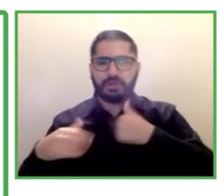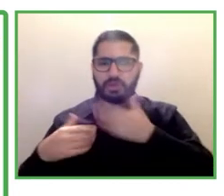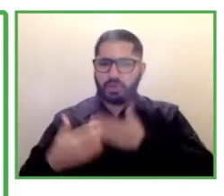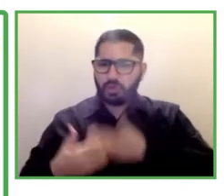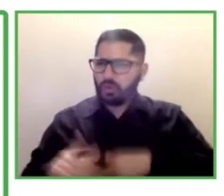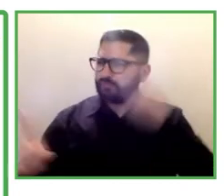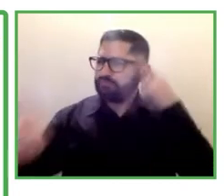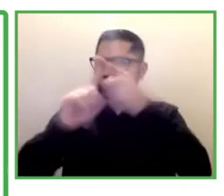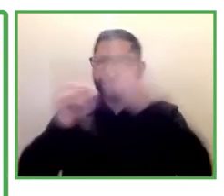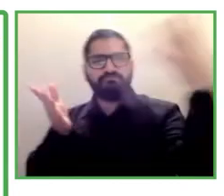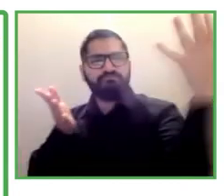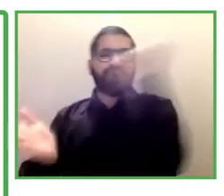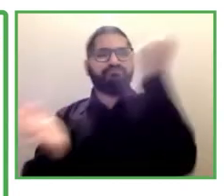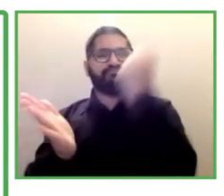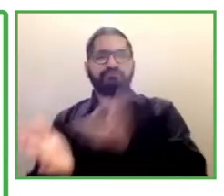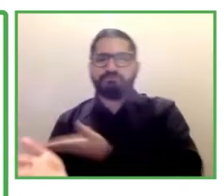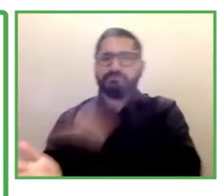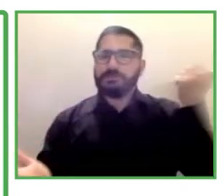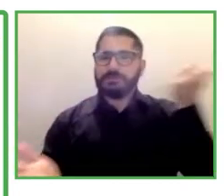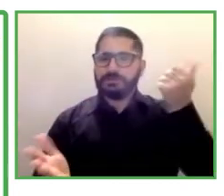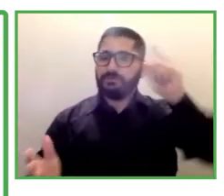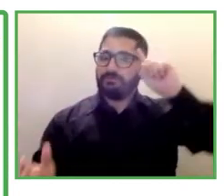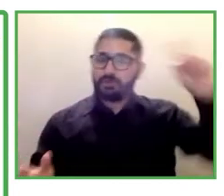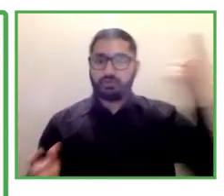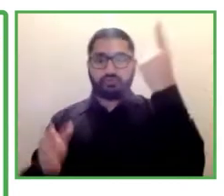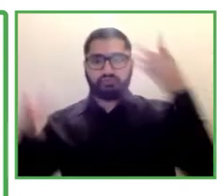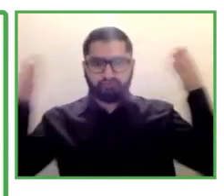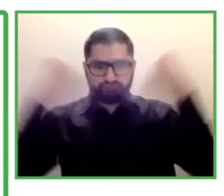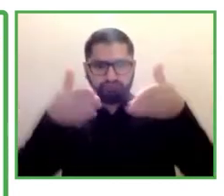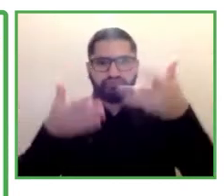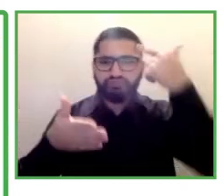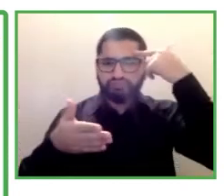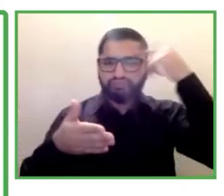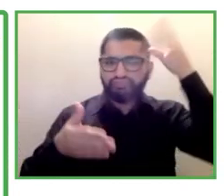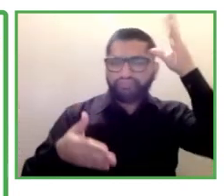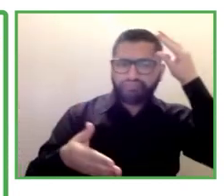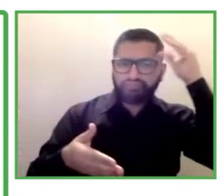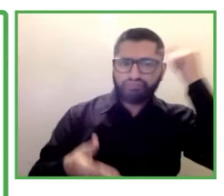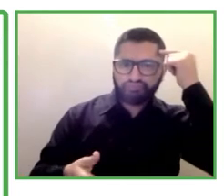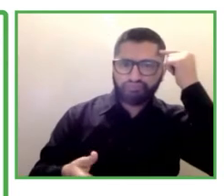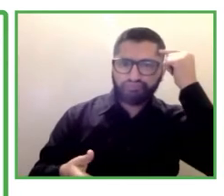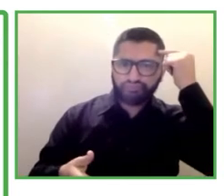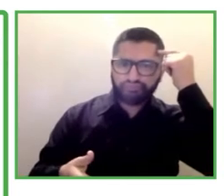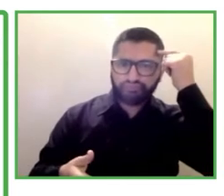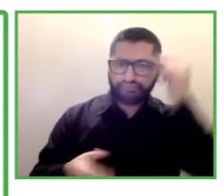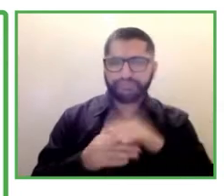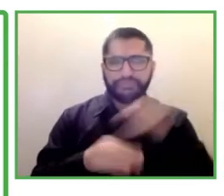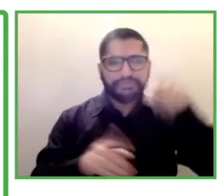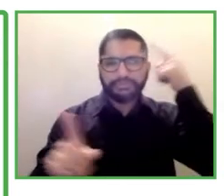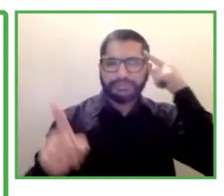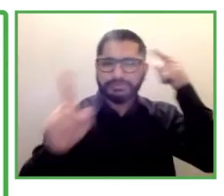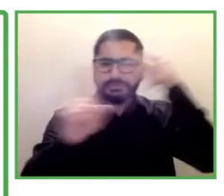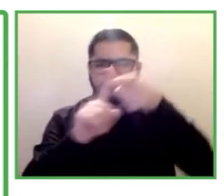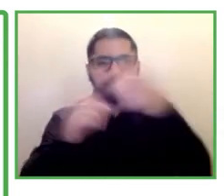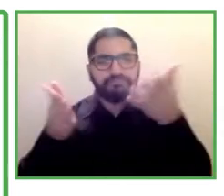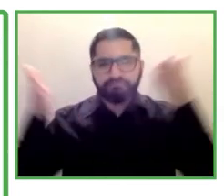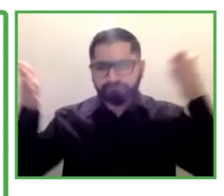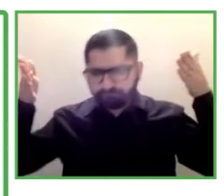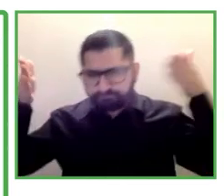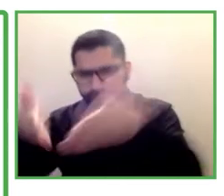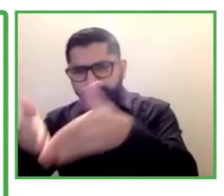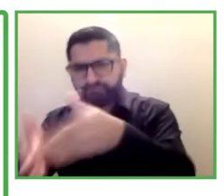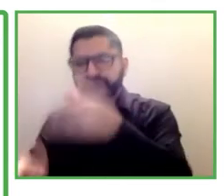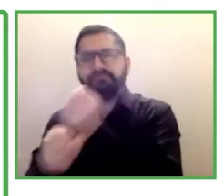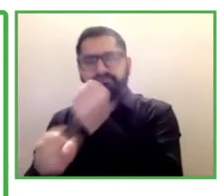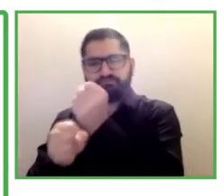Creo que el hecho de que esto se enfoque en este tema, esta sesión, es una